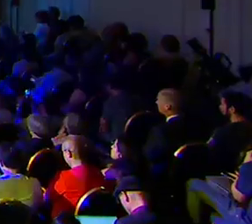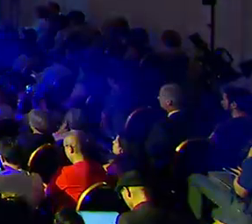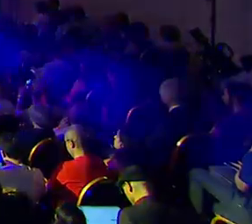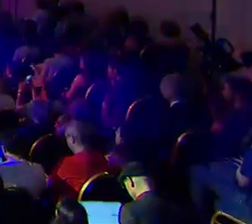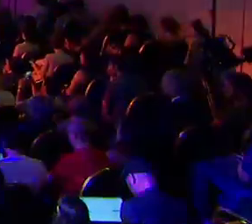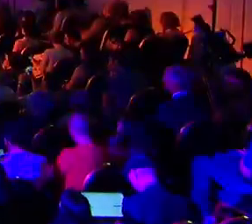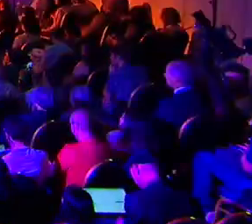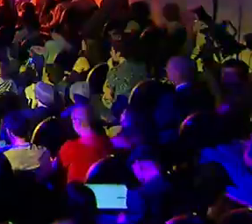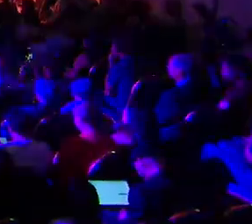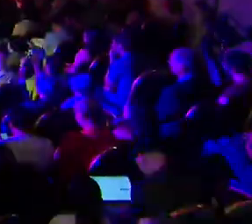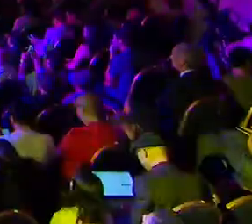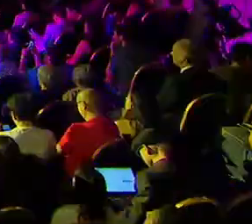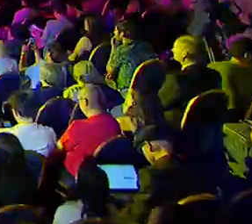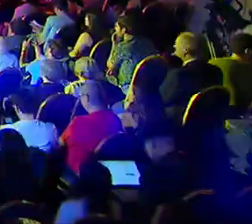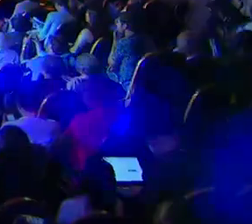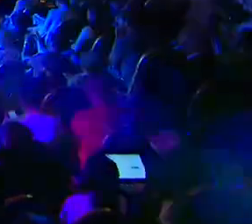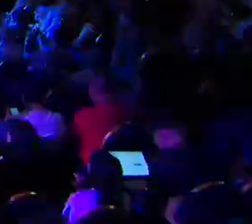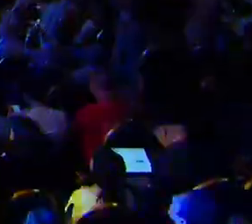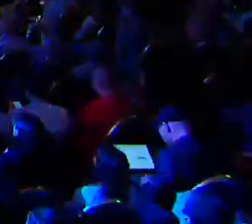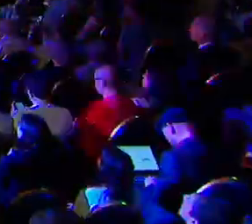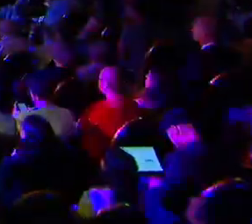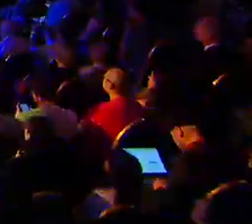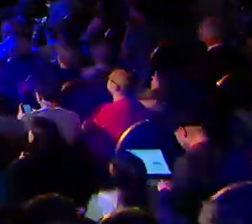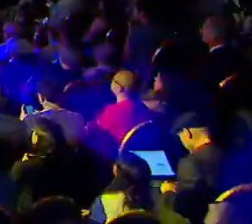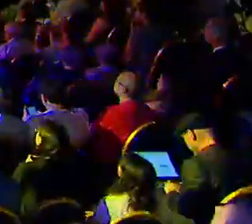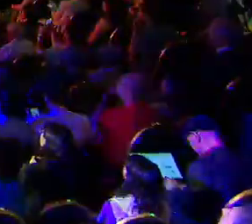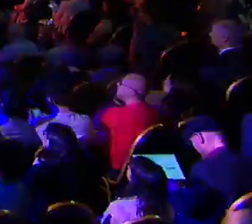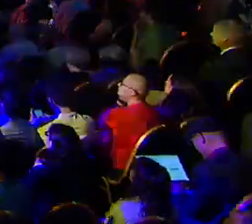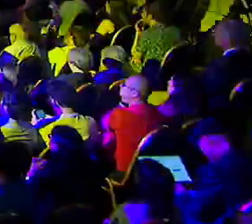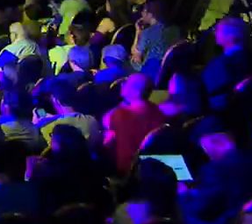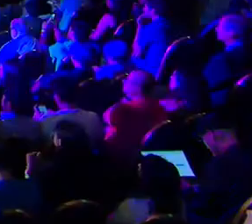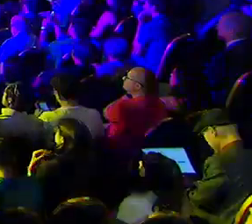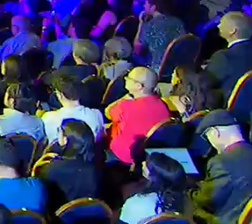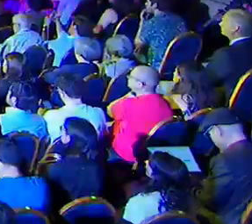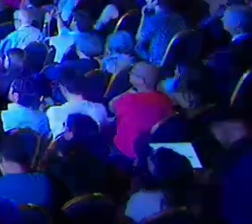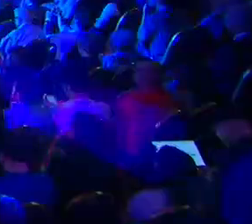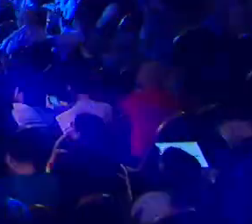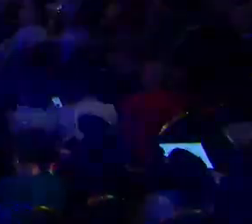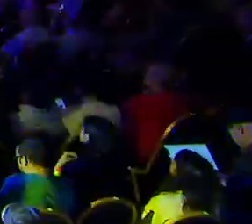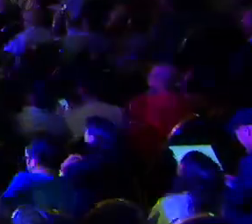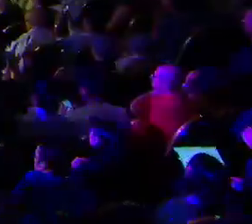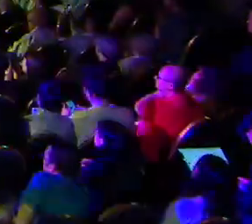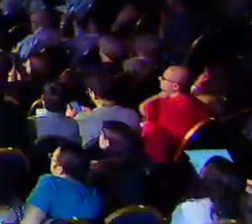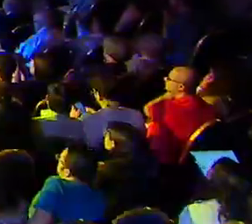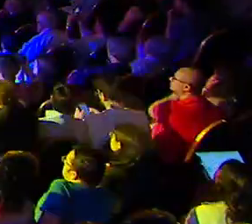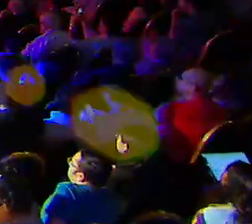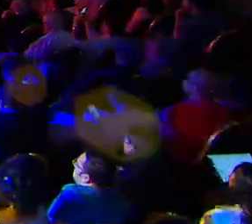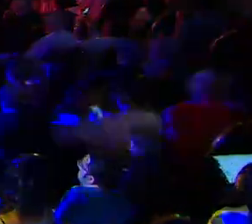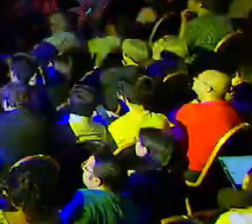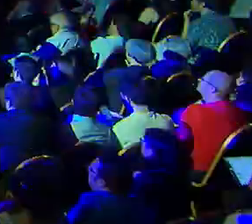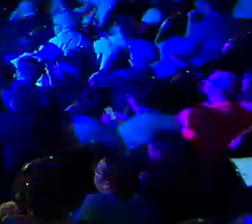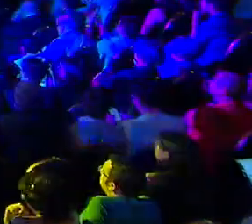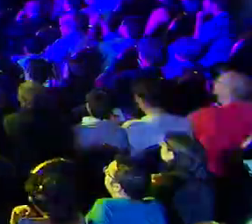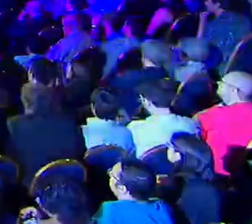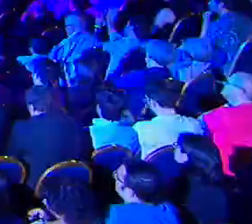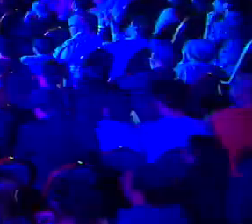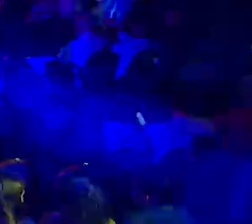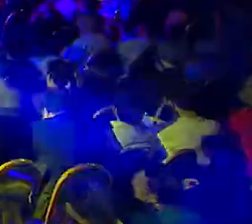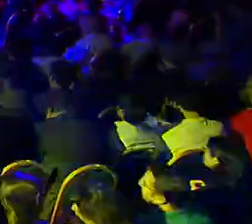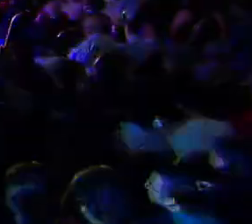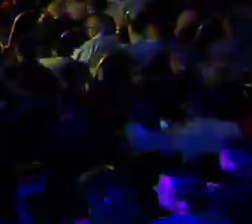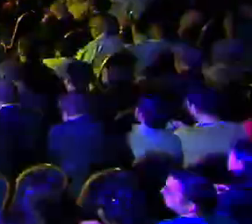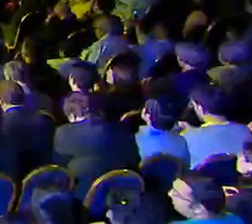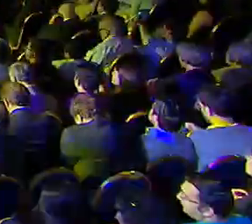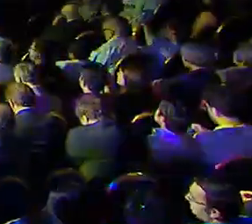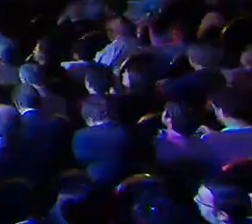Es hora de la primera gran charla magistral de esta jornada. A mano del biólogo evolutivo, etólogo y escritor de ciencia popular